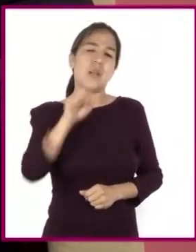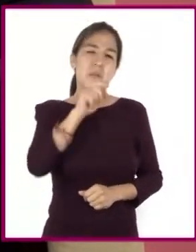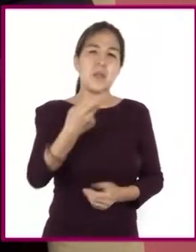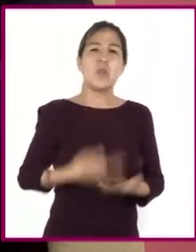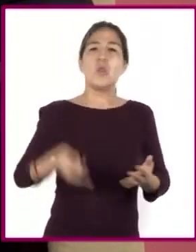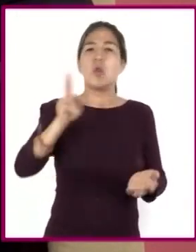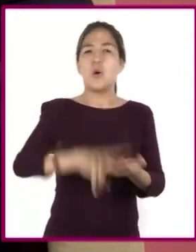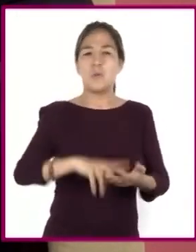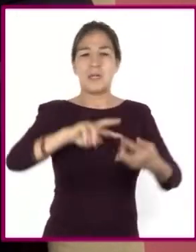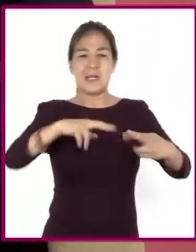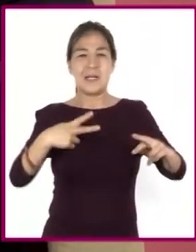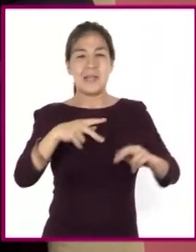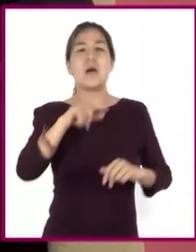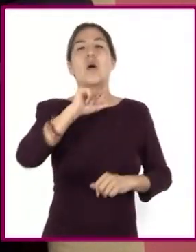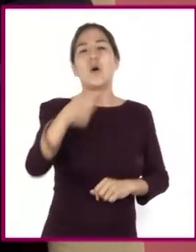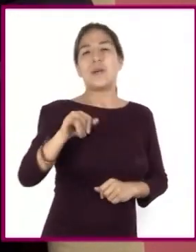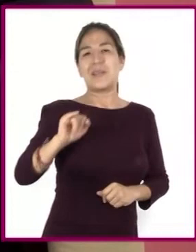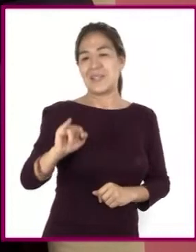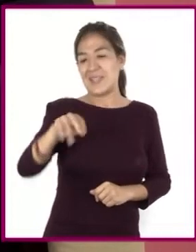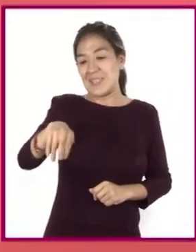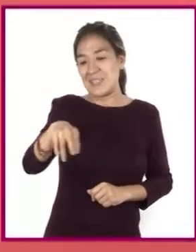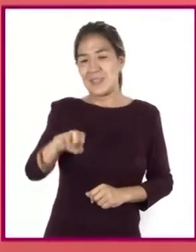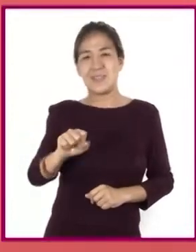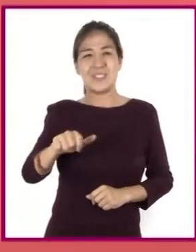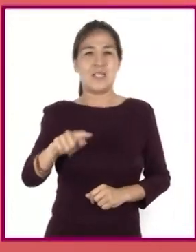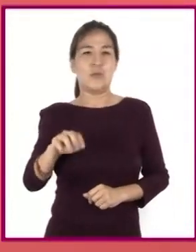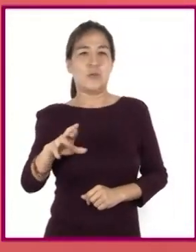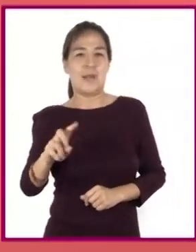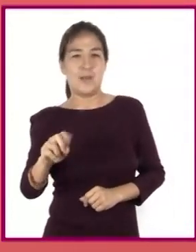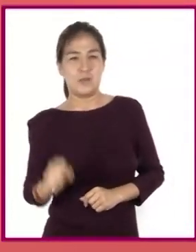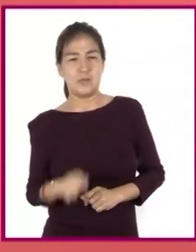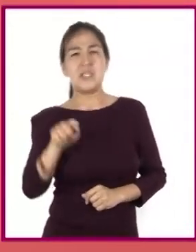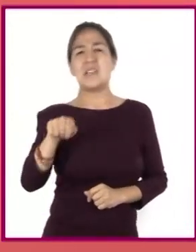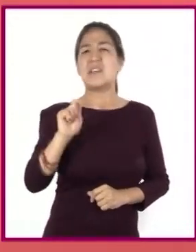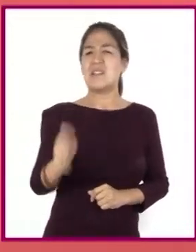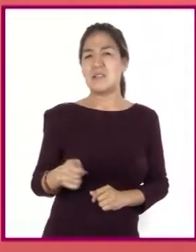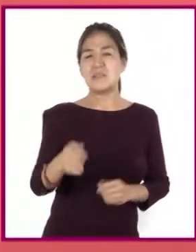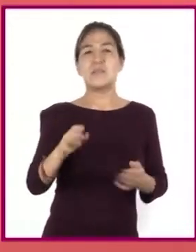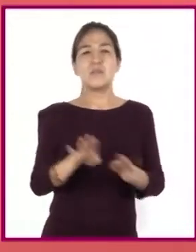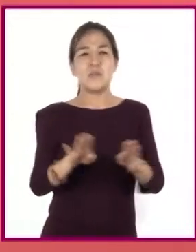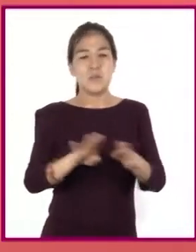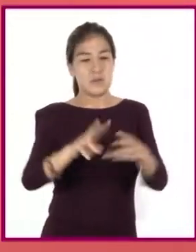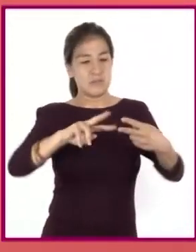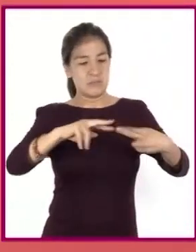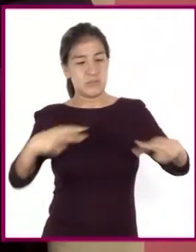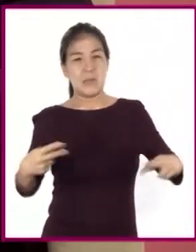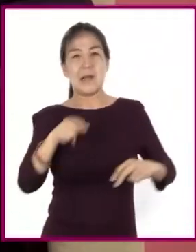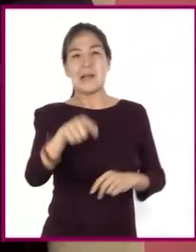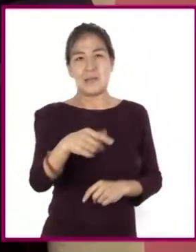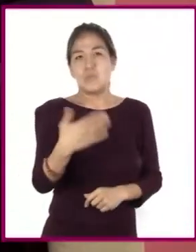ácidos grasos insaturados. Esto es importante porque los ácidos grasos insaturados pueden ser